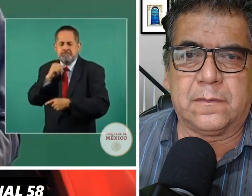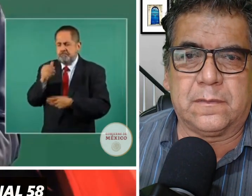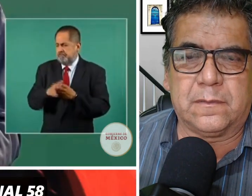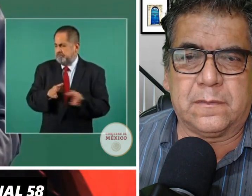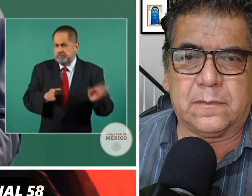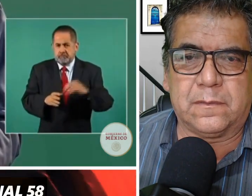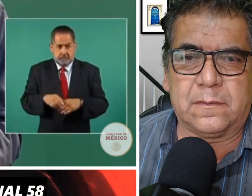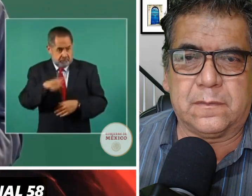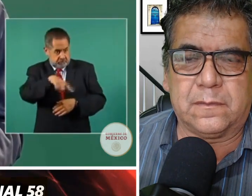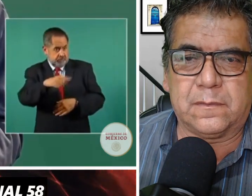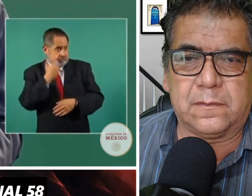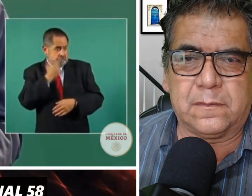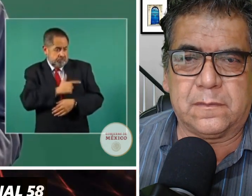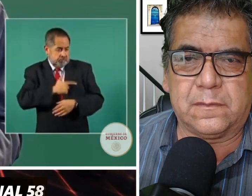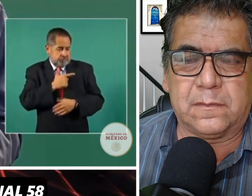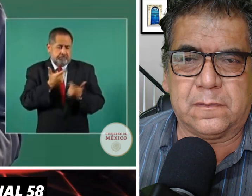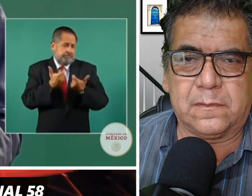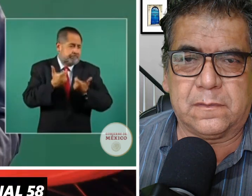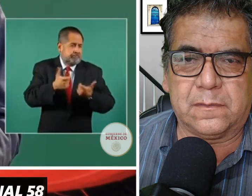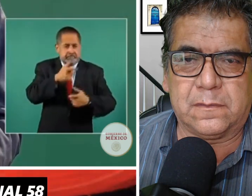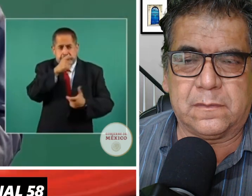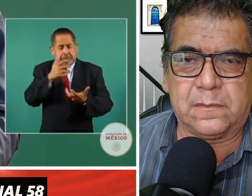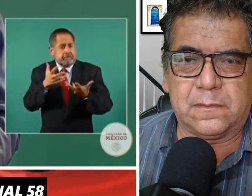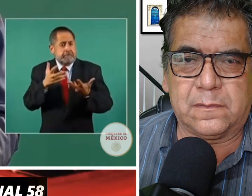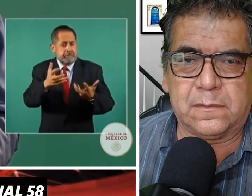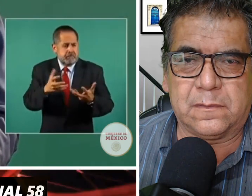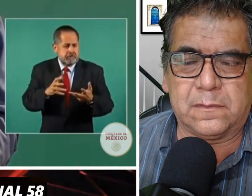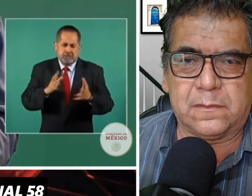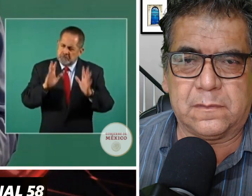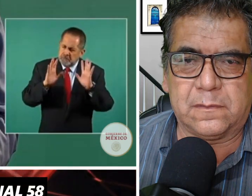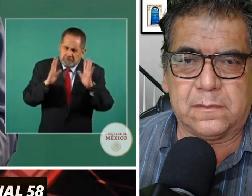Al que le guste el dinero puede